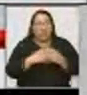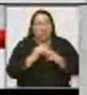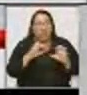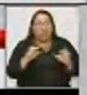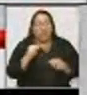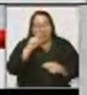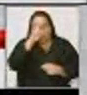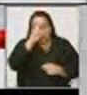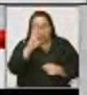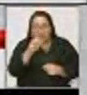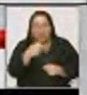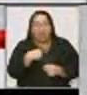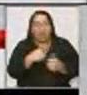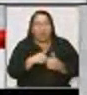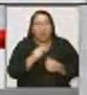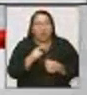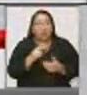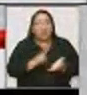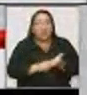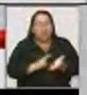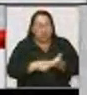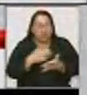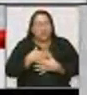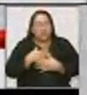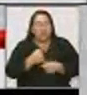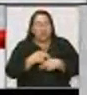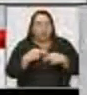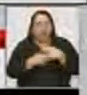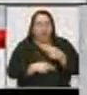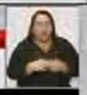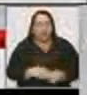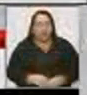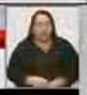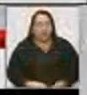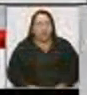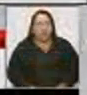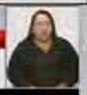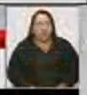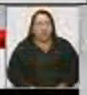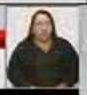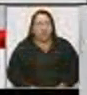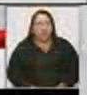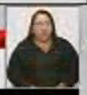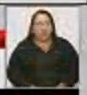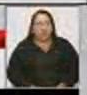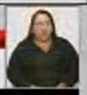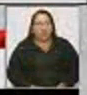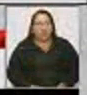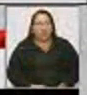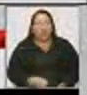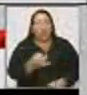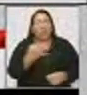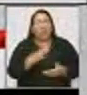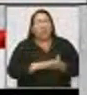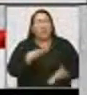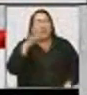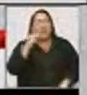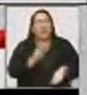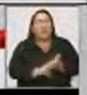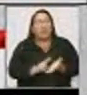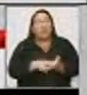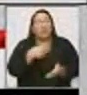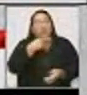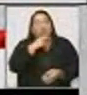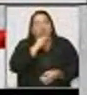de la población peruana cuenta con algún seguro de salud a nivel nacional. Según sexo, se registra una diferencia favorable a